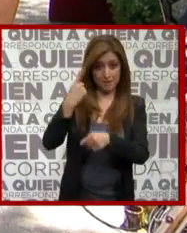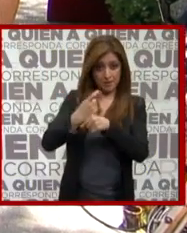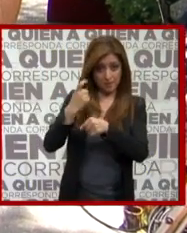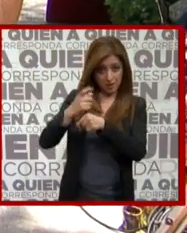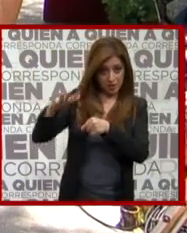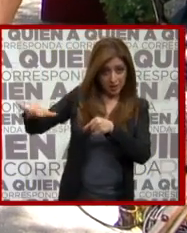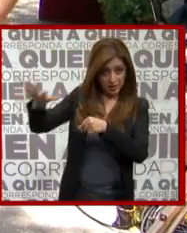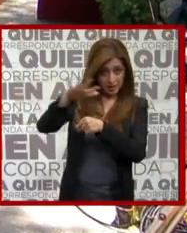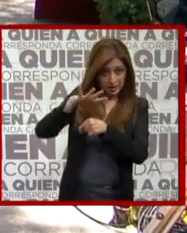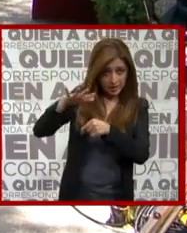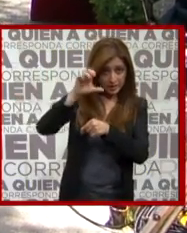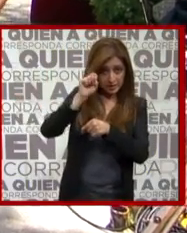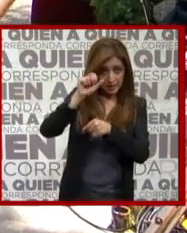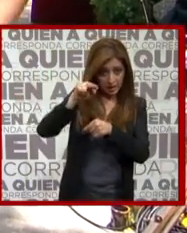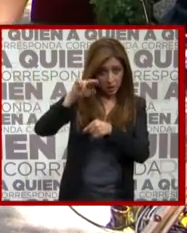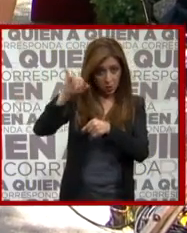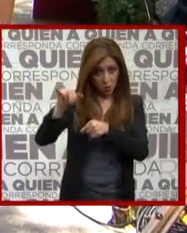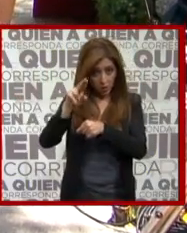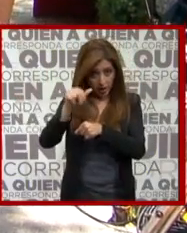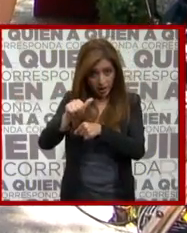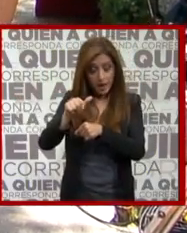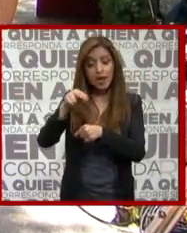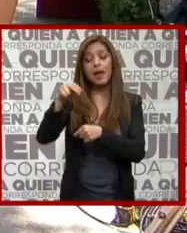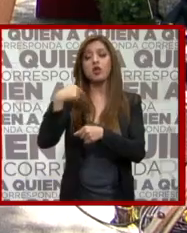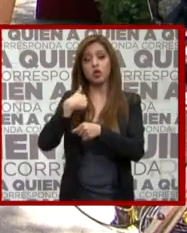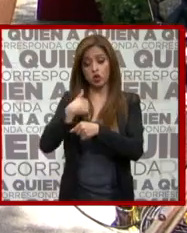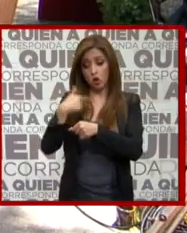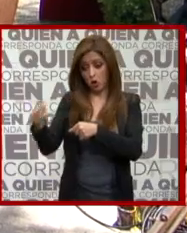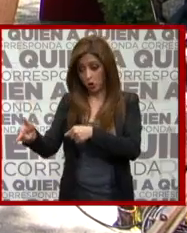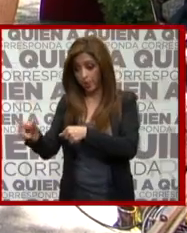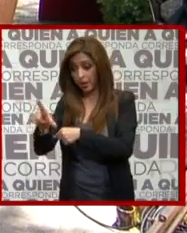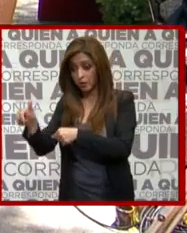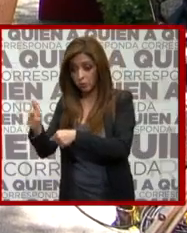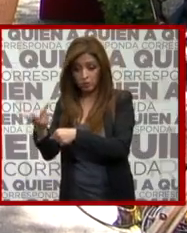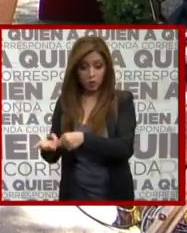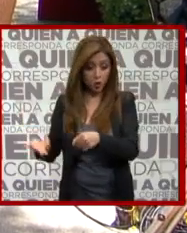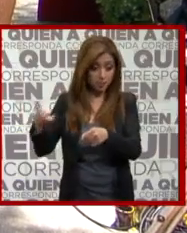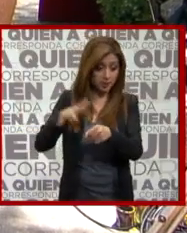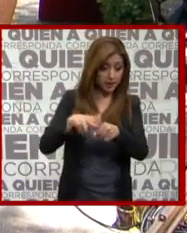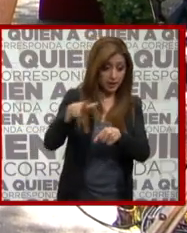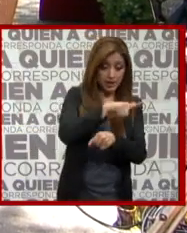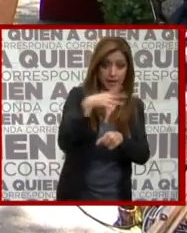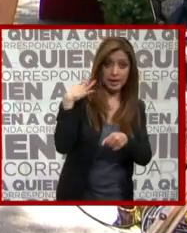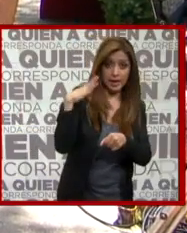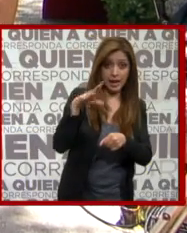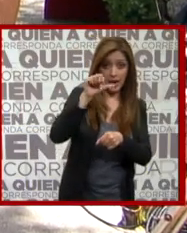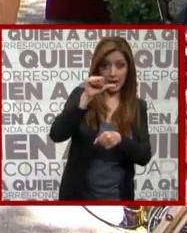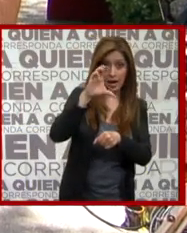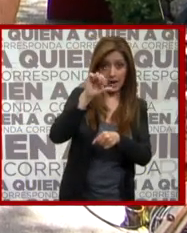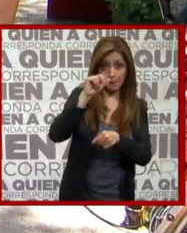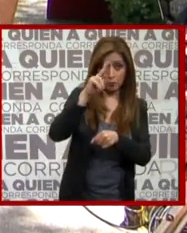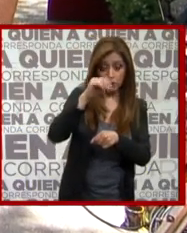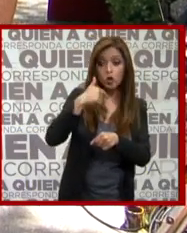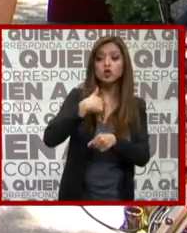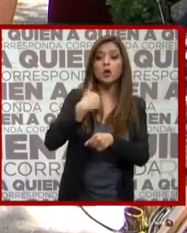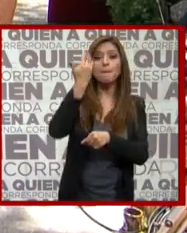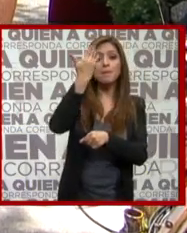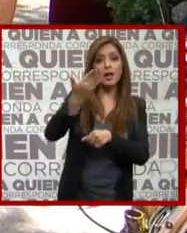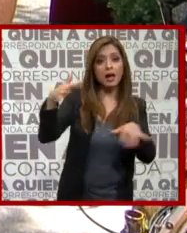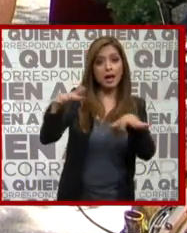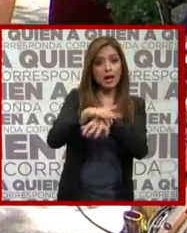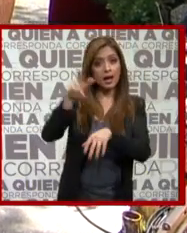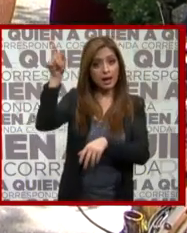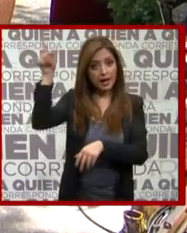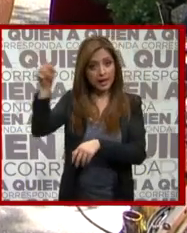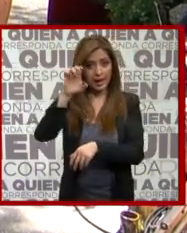Juan de Teotihuacán. De ahí, posteriormente, me mandaron al Hospital General de Ajapuzco Yo pedí mi cambio al hospital de especialidades